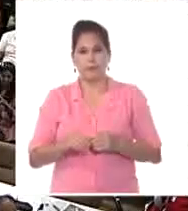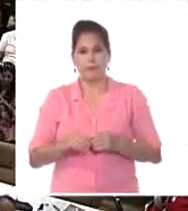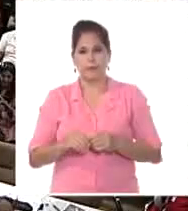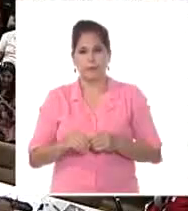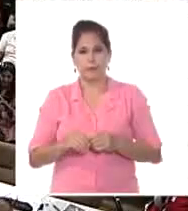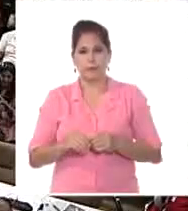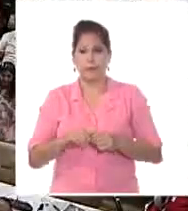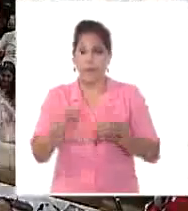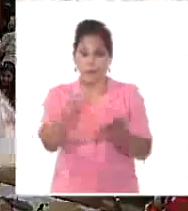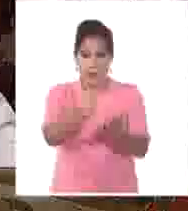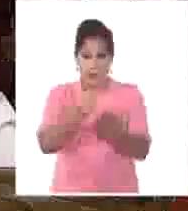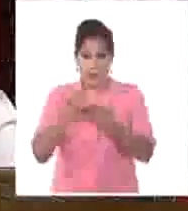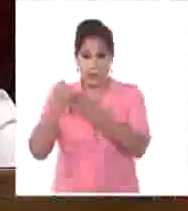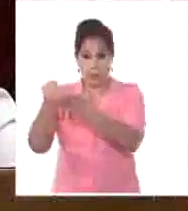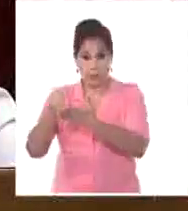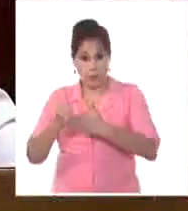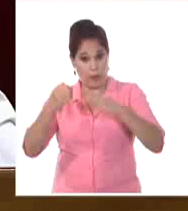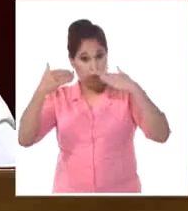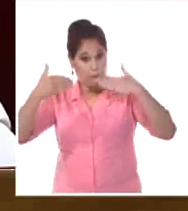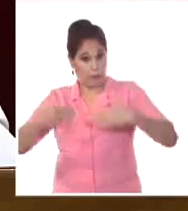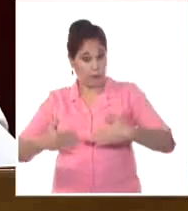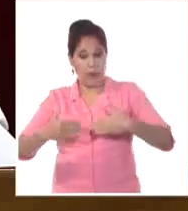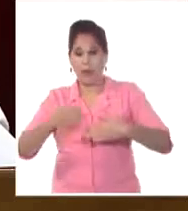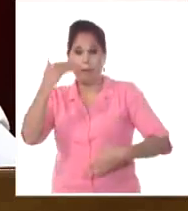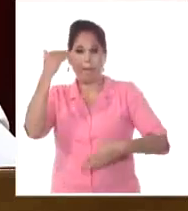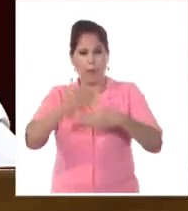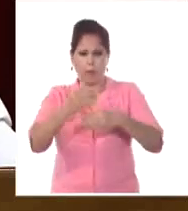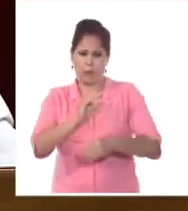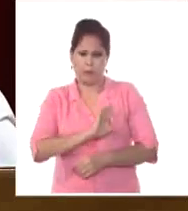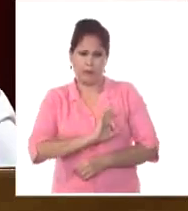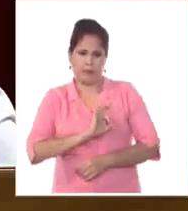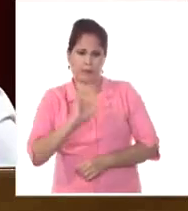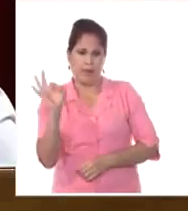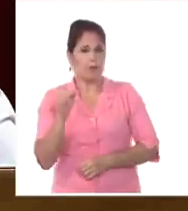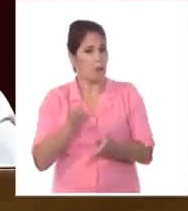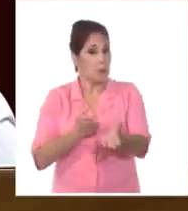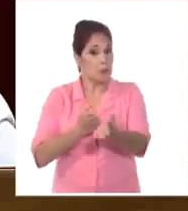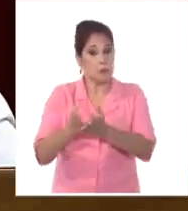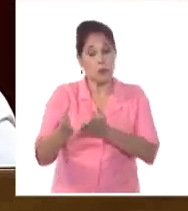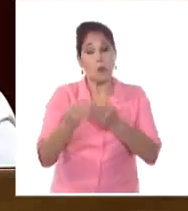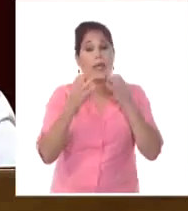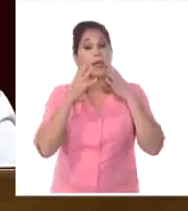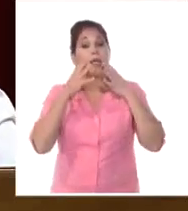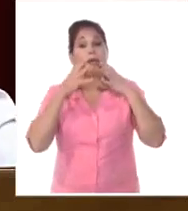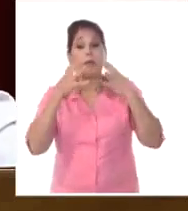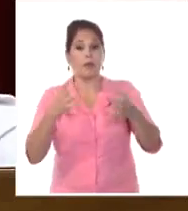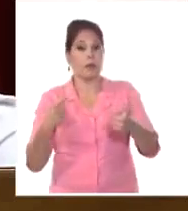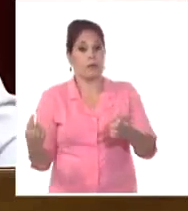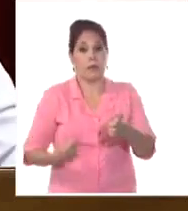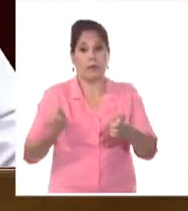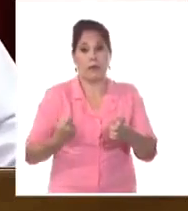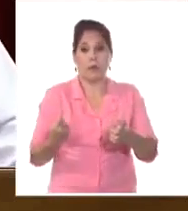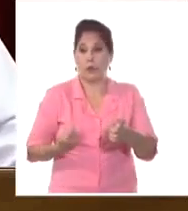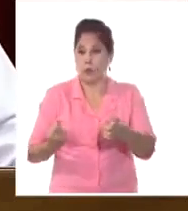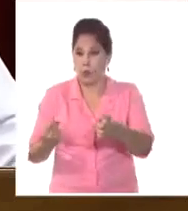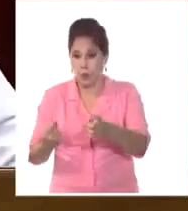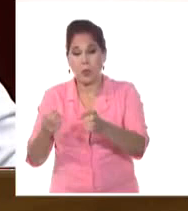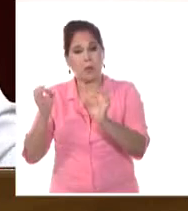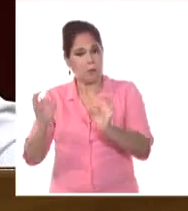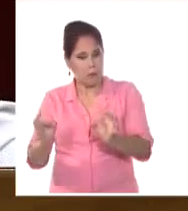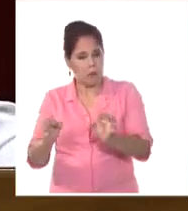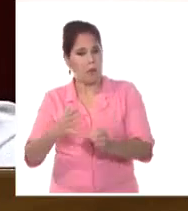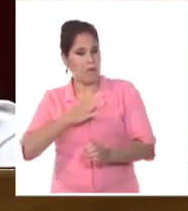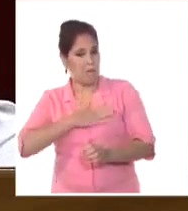La solidaridad humana no se puede bloquear. Seguirá siendo un arma indestructible de lucha y de combate, y al